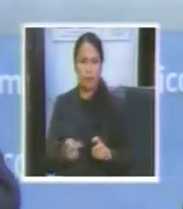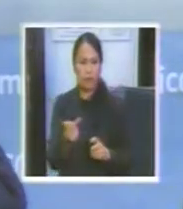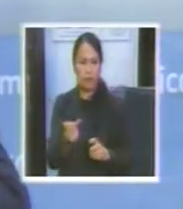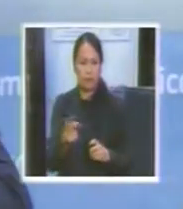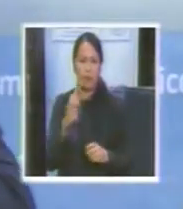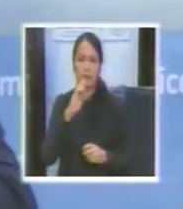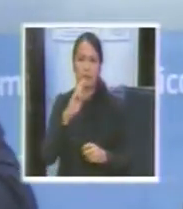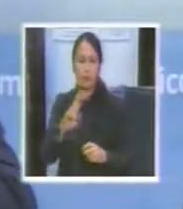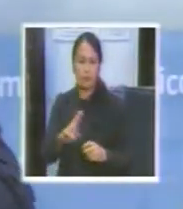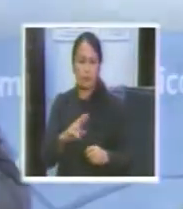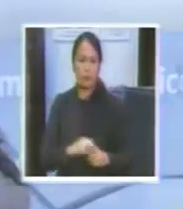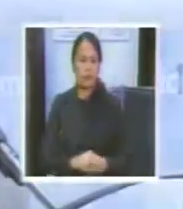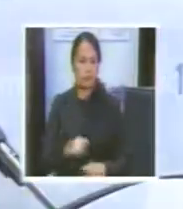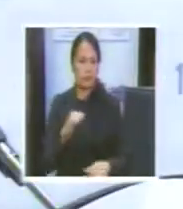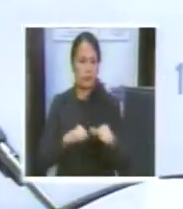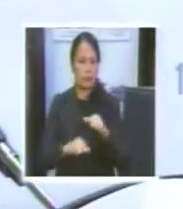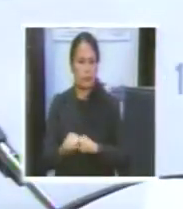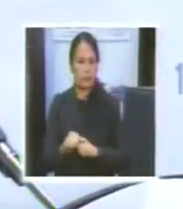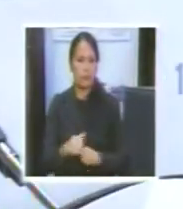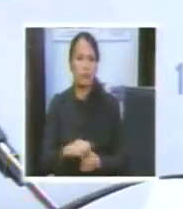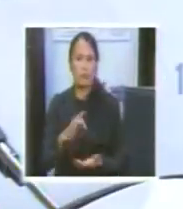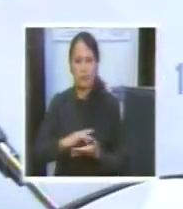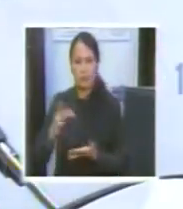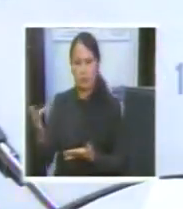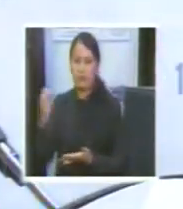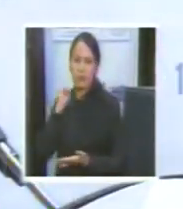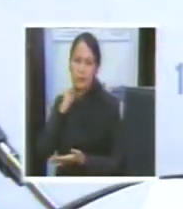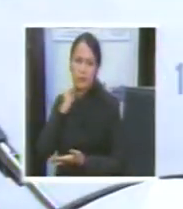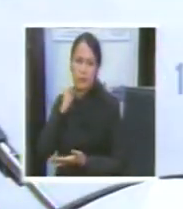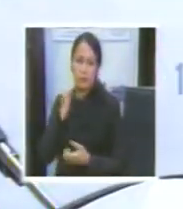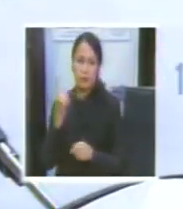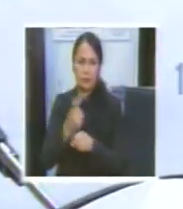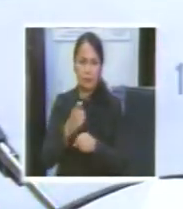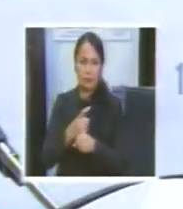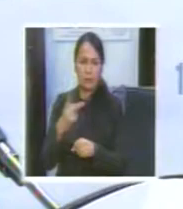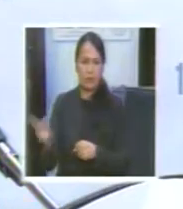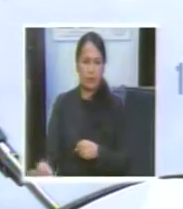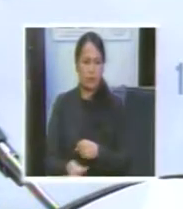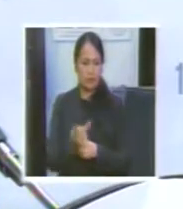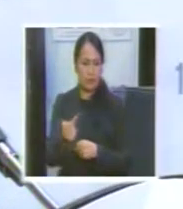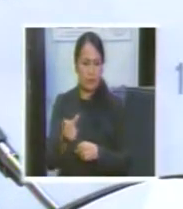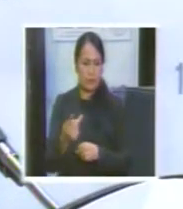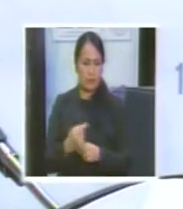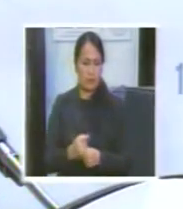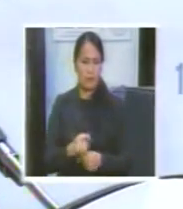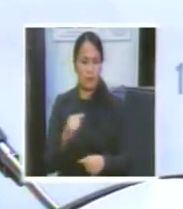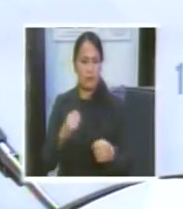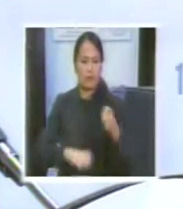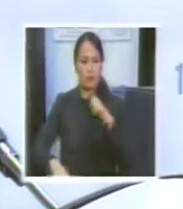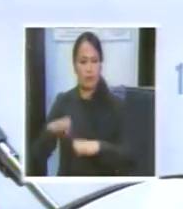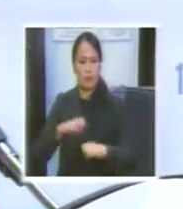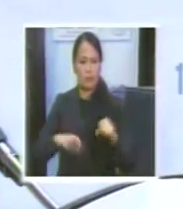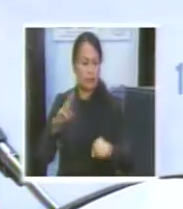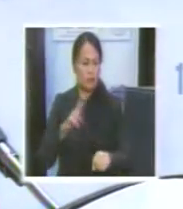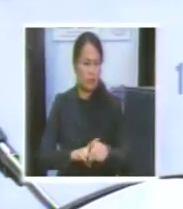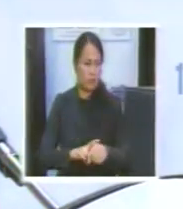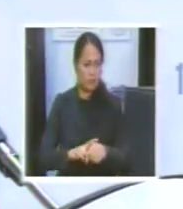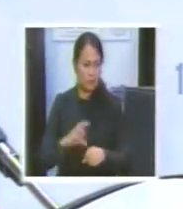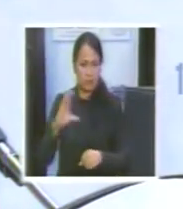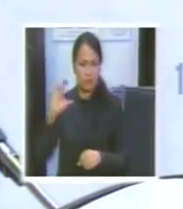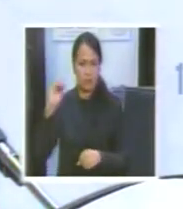respuestas. Adelante. Gracias, senador. Pues la primera pregunta está dirigida al embajador Carlos de